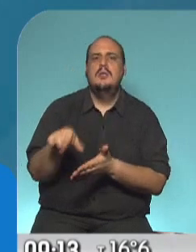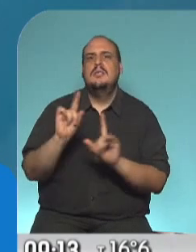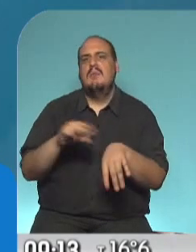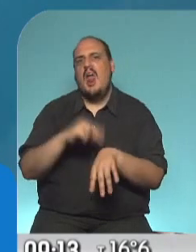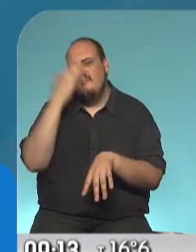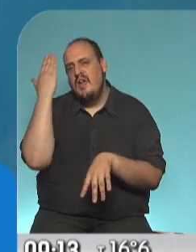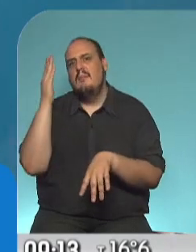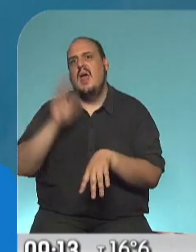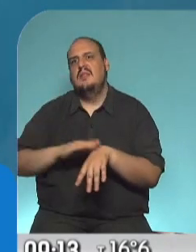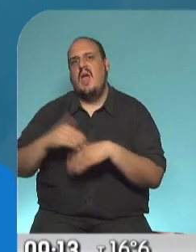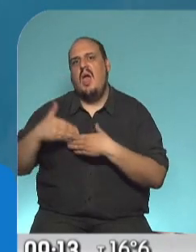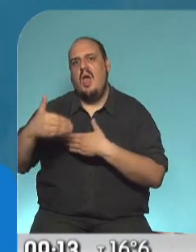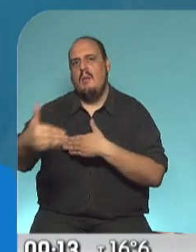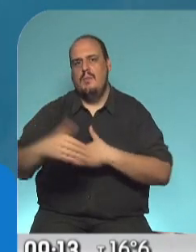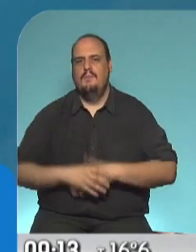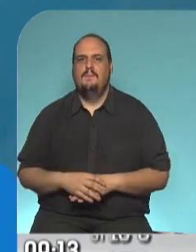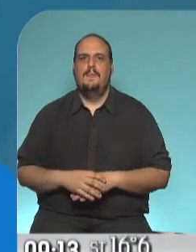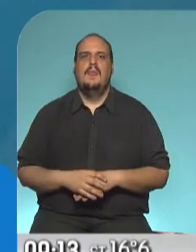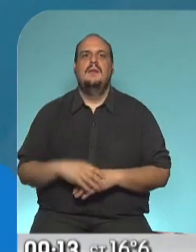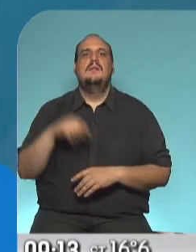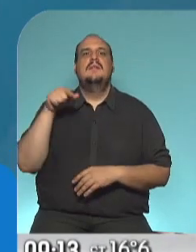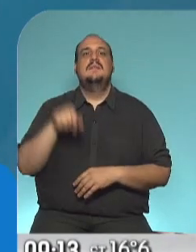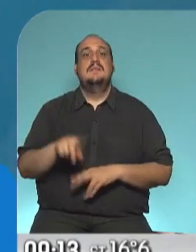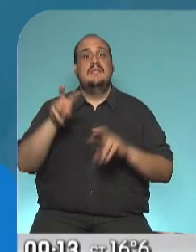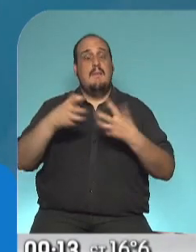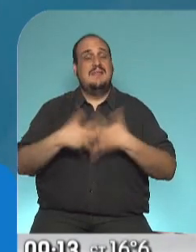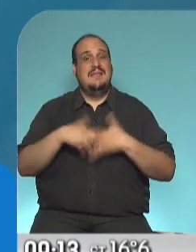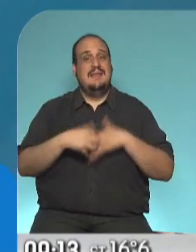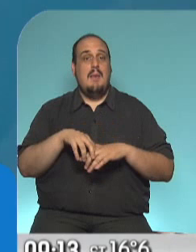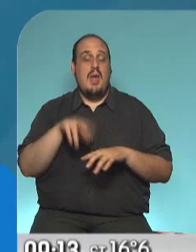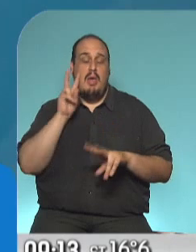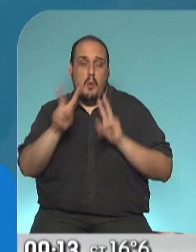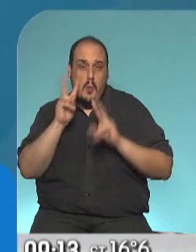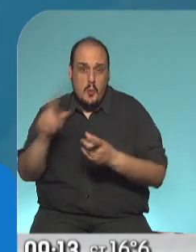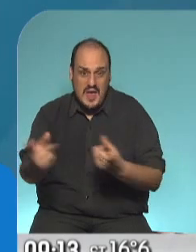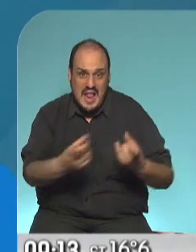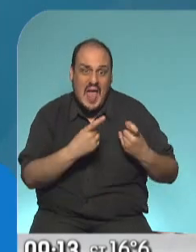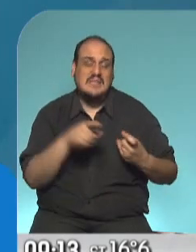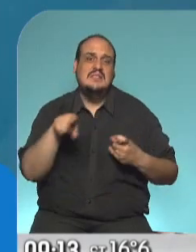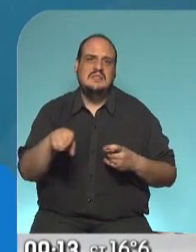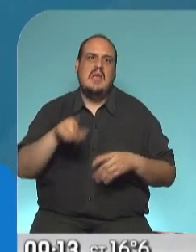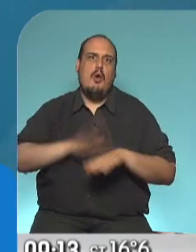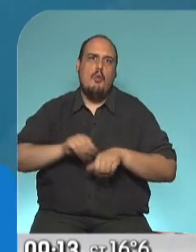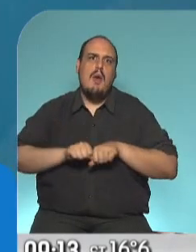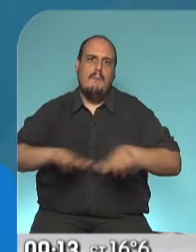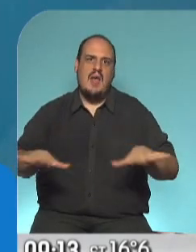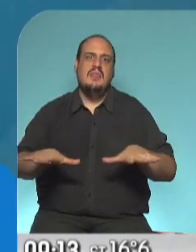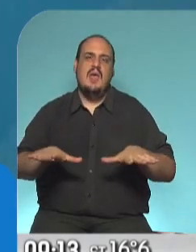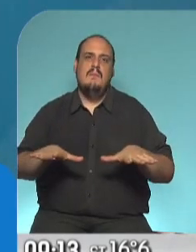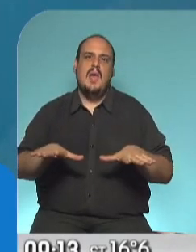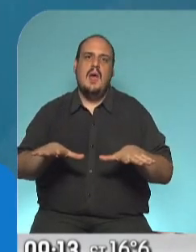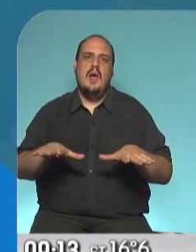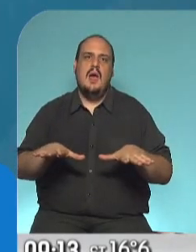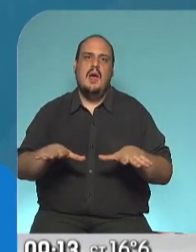a lo largo de tiempo en este marco dentro de este sistema de vigilancia es que a partir de la pandemia se incorpora el